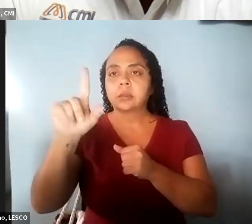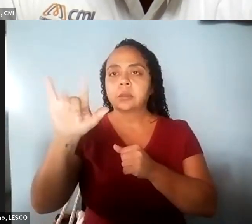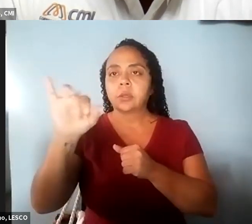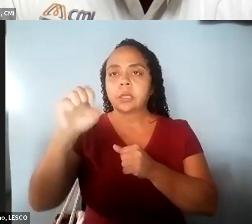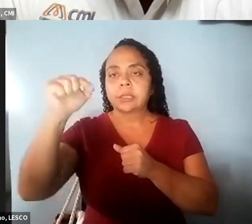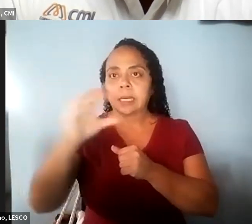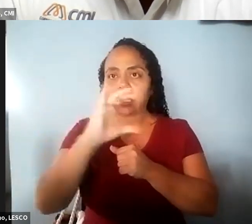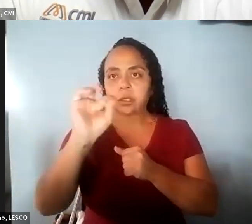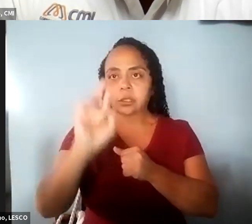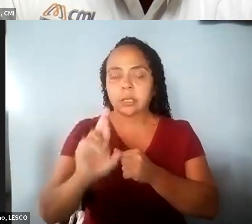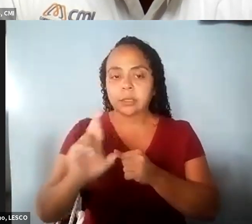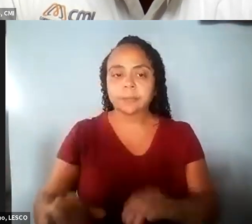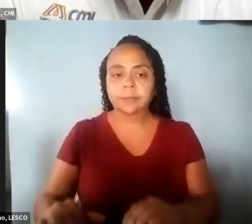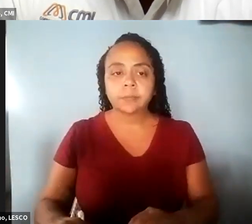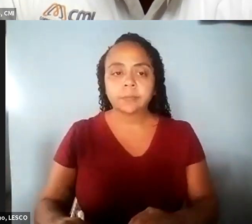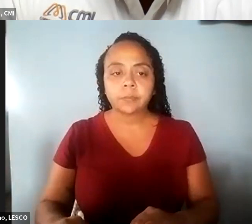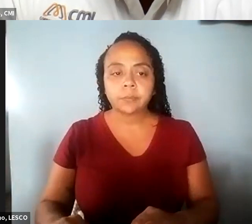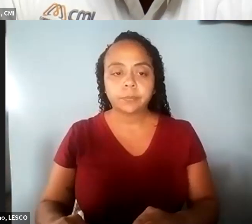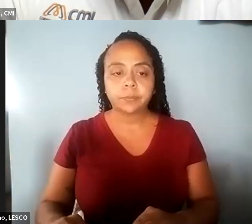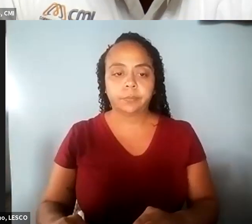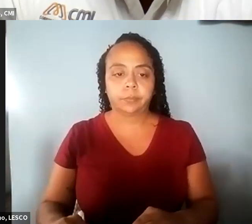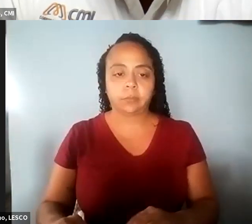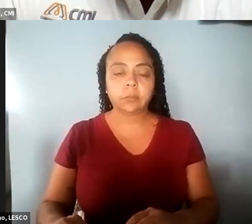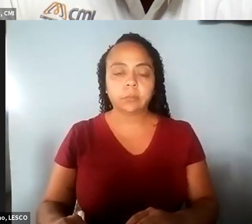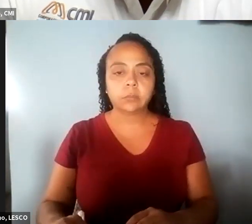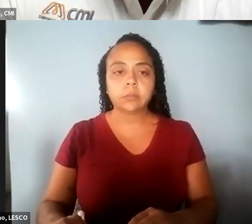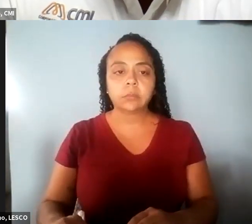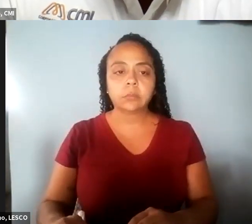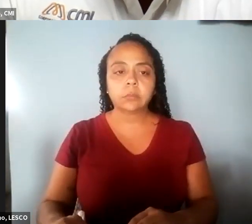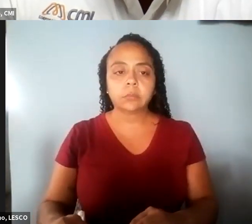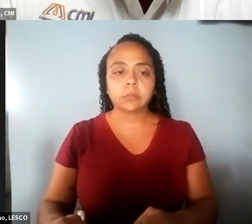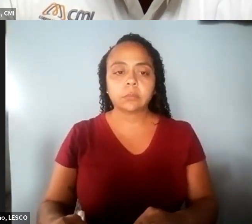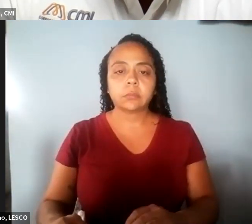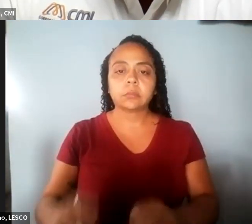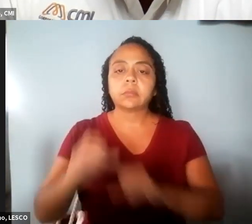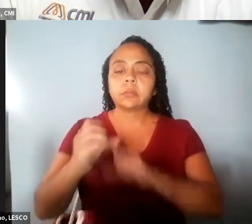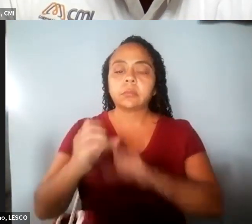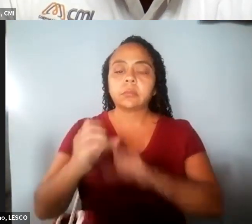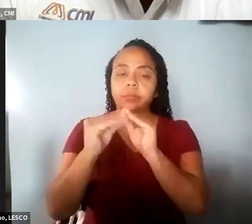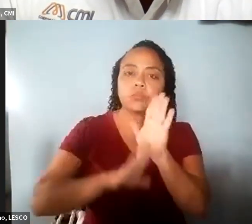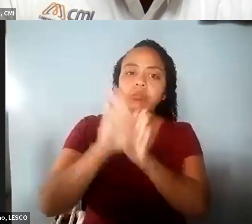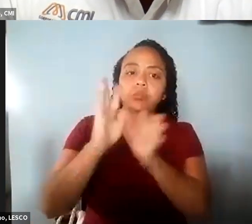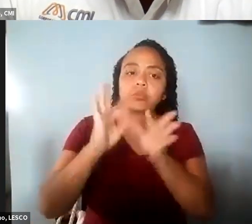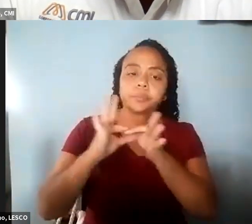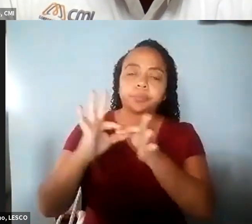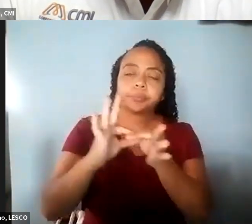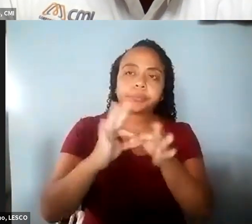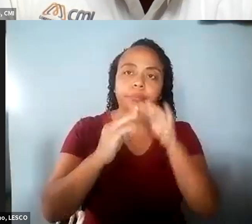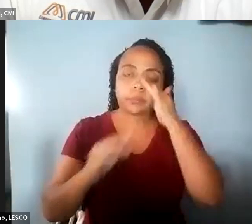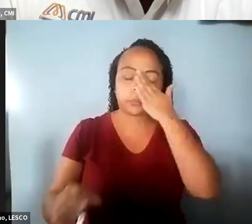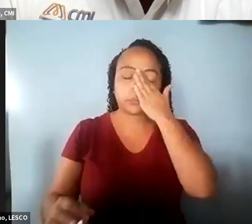en el 2020 fue en este marco la pandemia el área de mayor crecimiento de la red desde su creación con